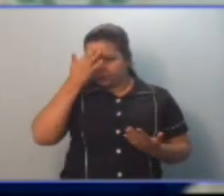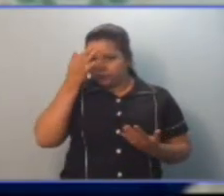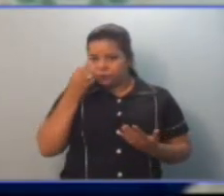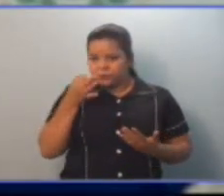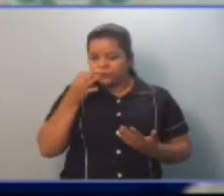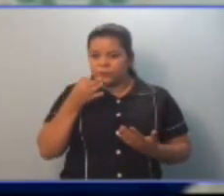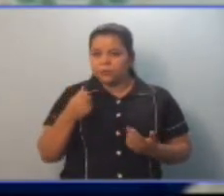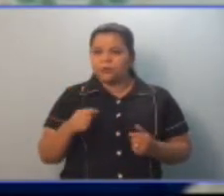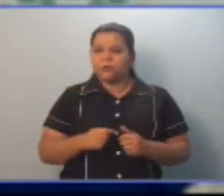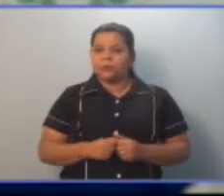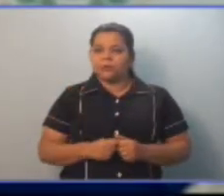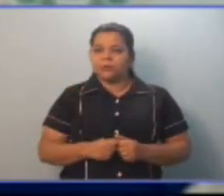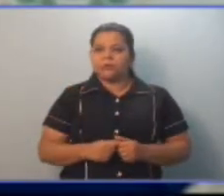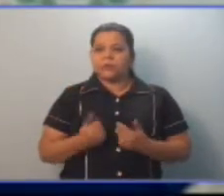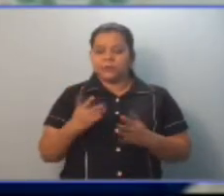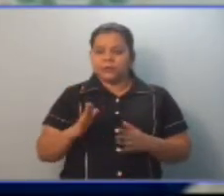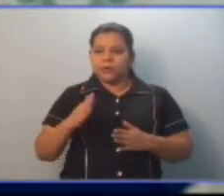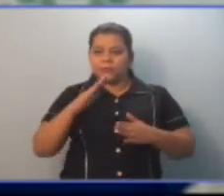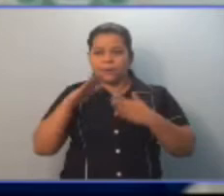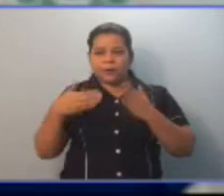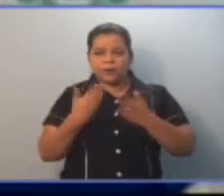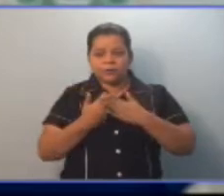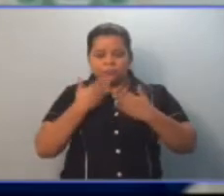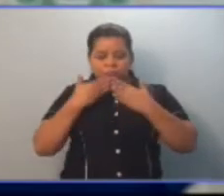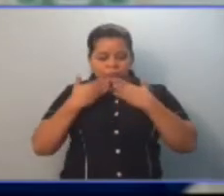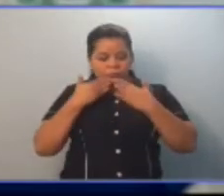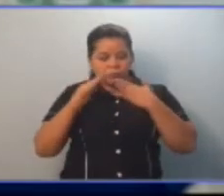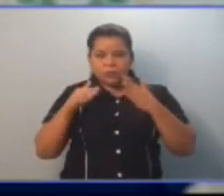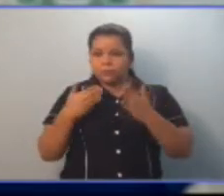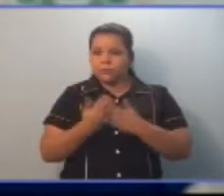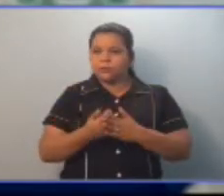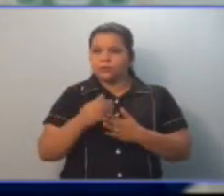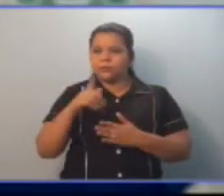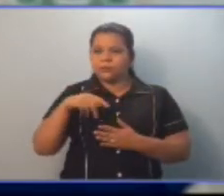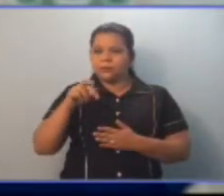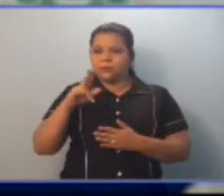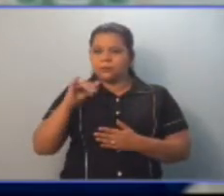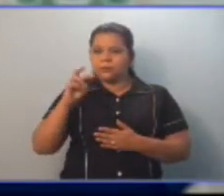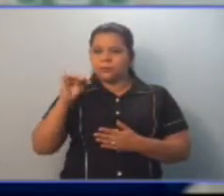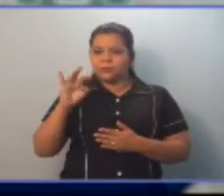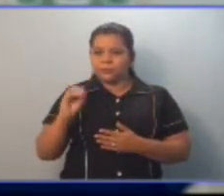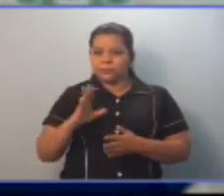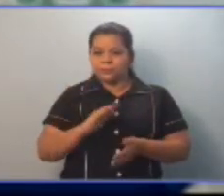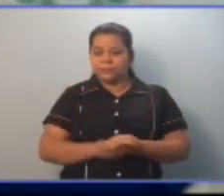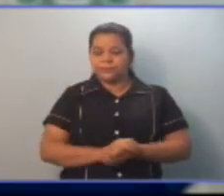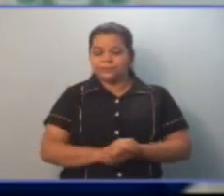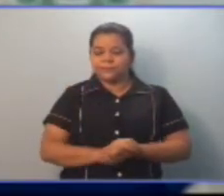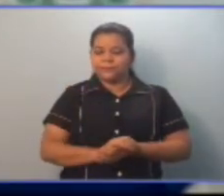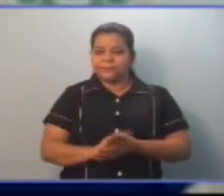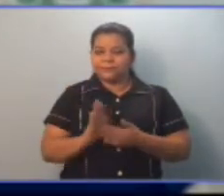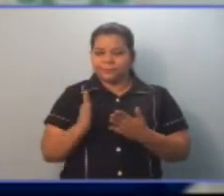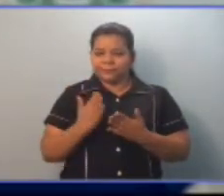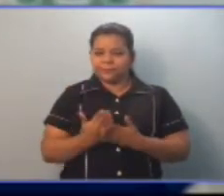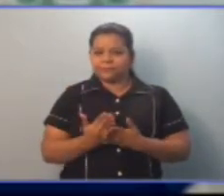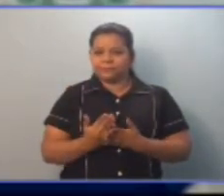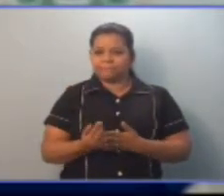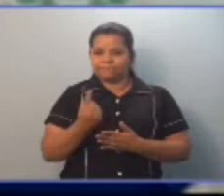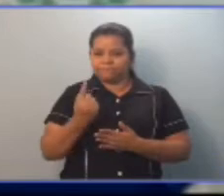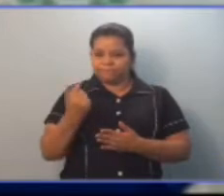como la declaración de patrimonio posterior a la cesación del cargo del funcionario, que